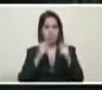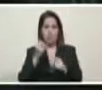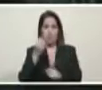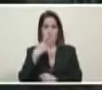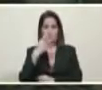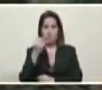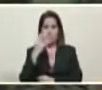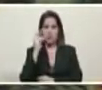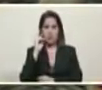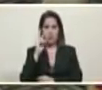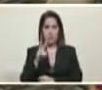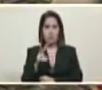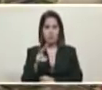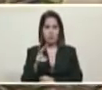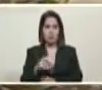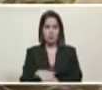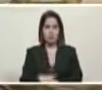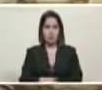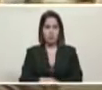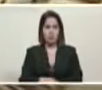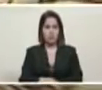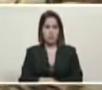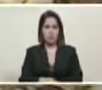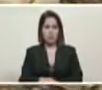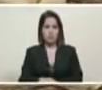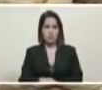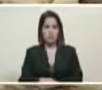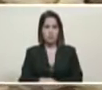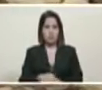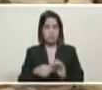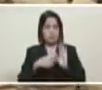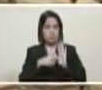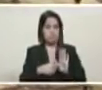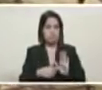a militares que han sido heridos y que han sido